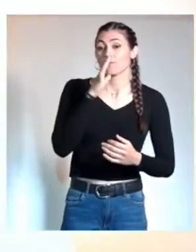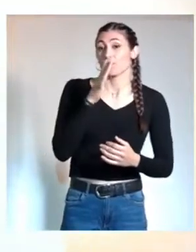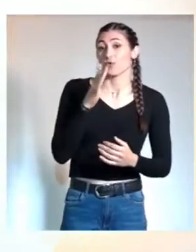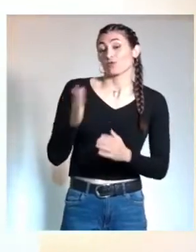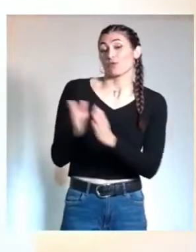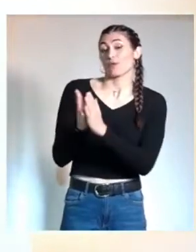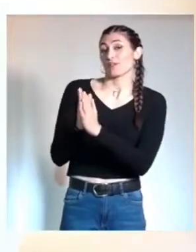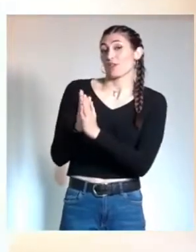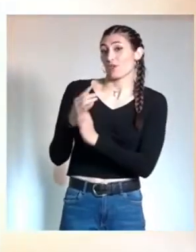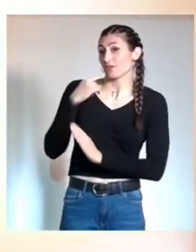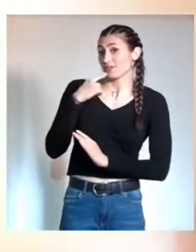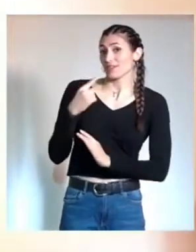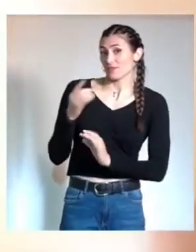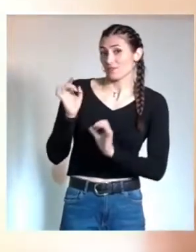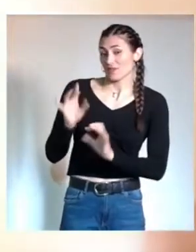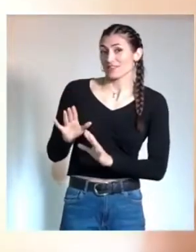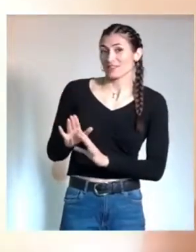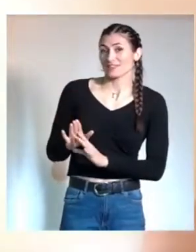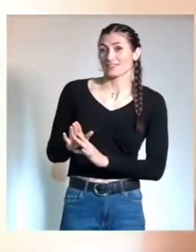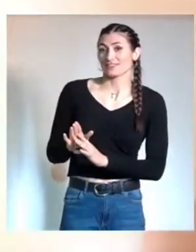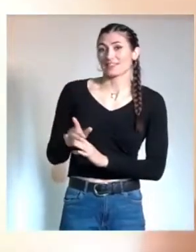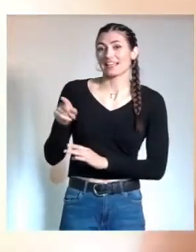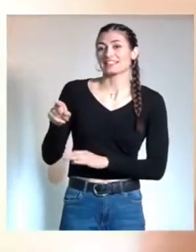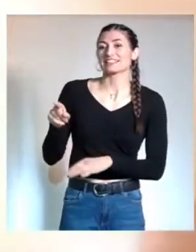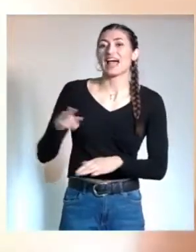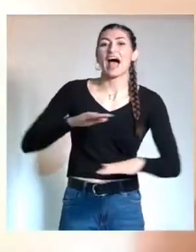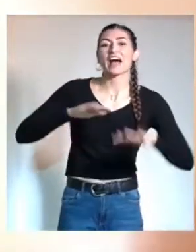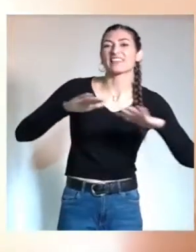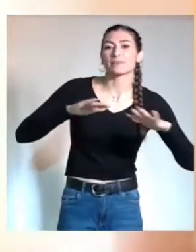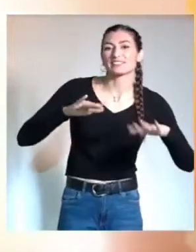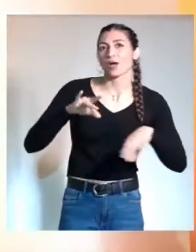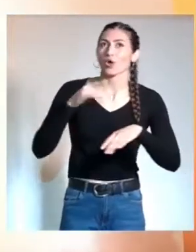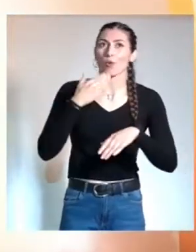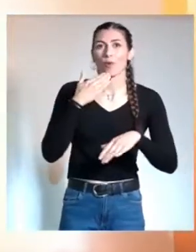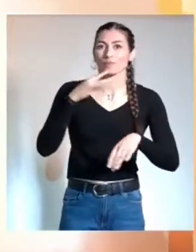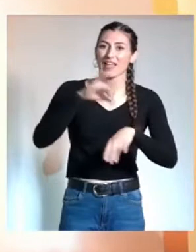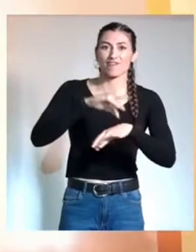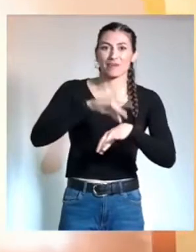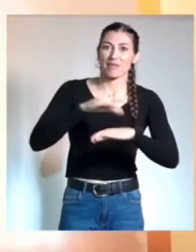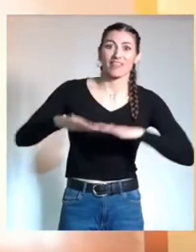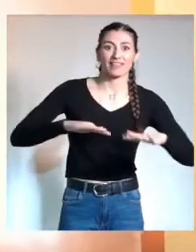de Extremadura, el optimista patológico, pues cada vez